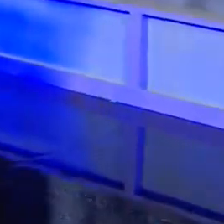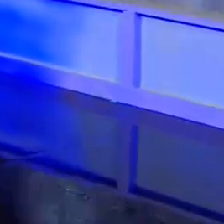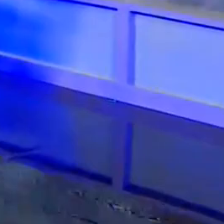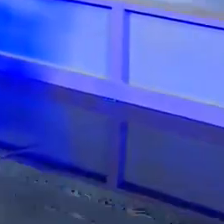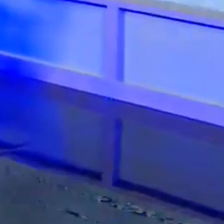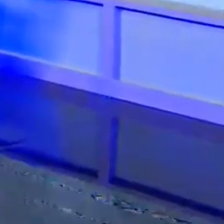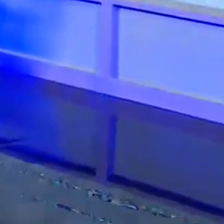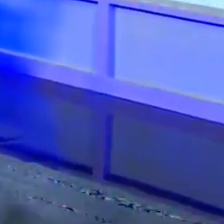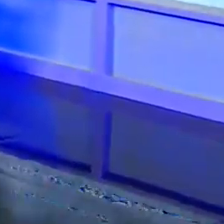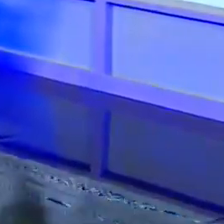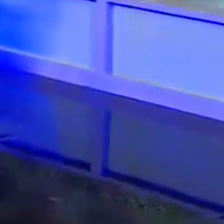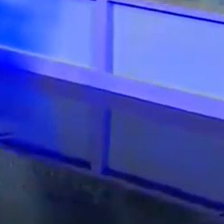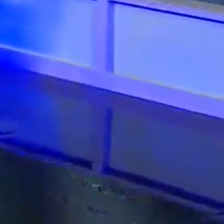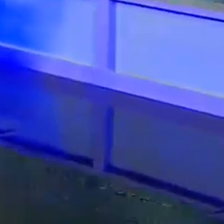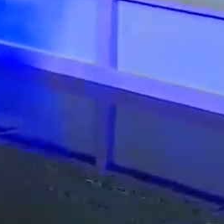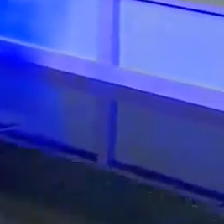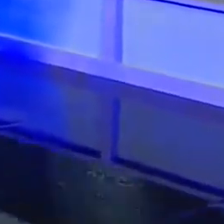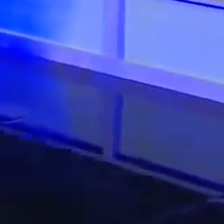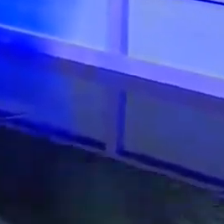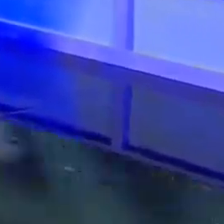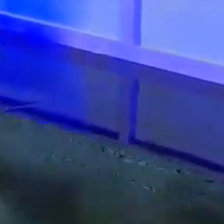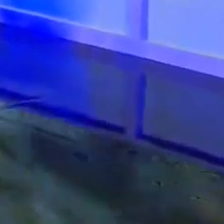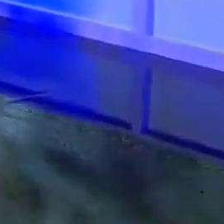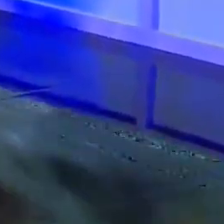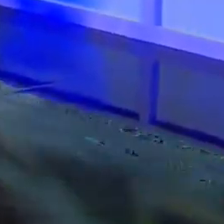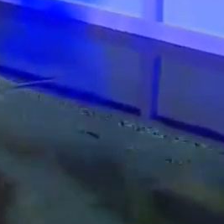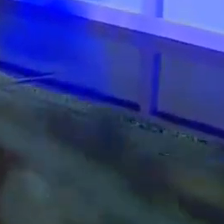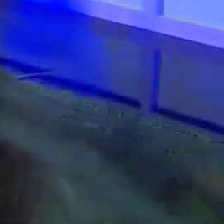cantando sobre el misterio.